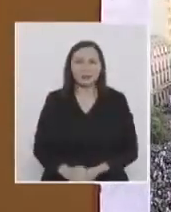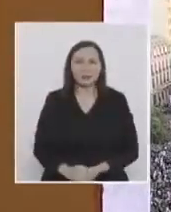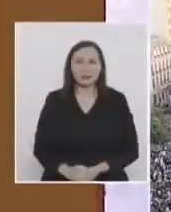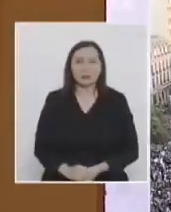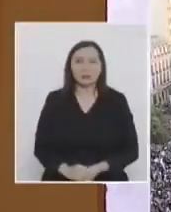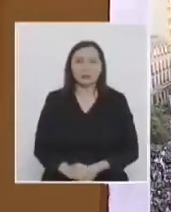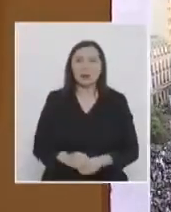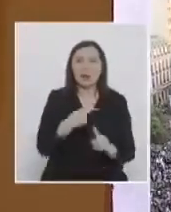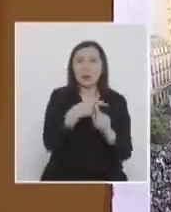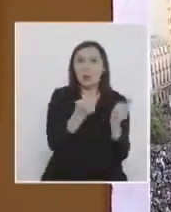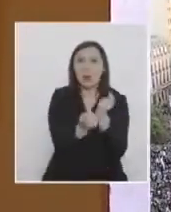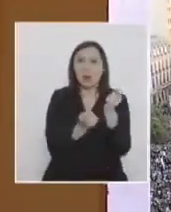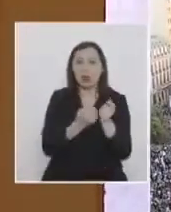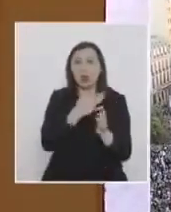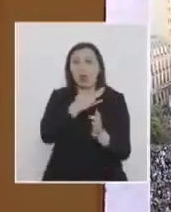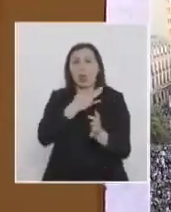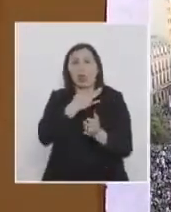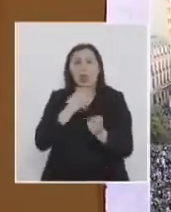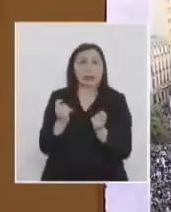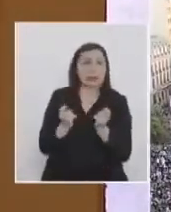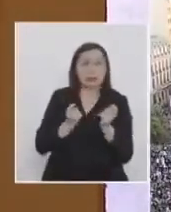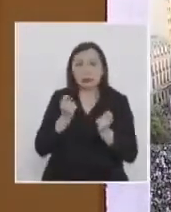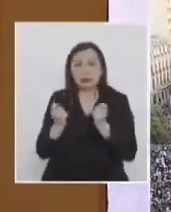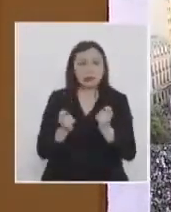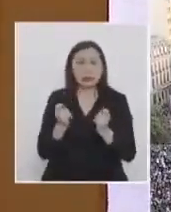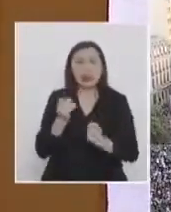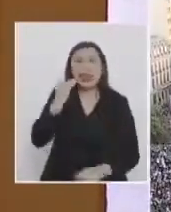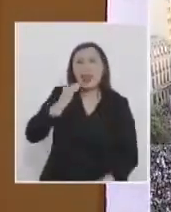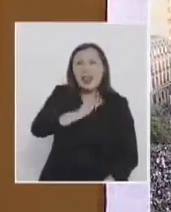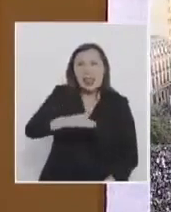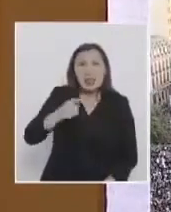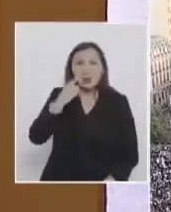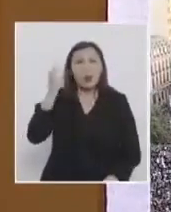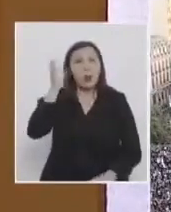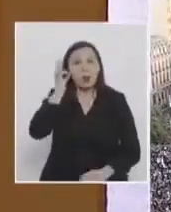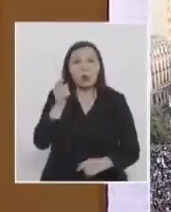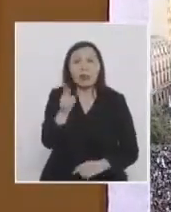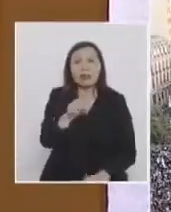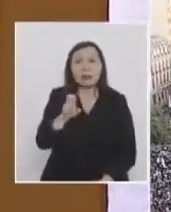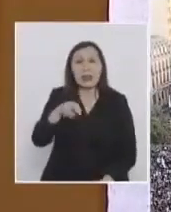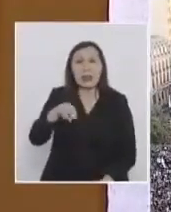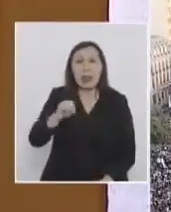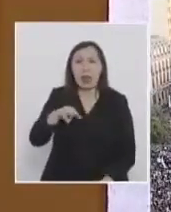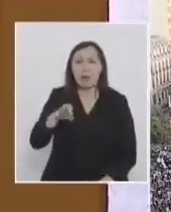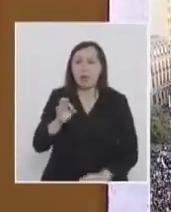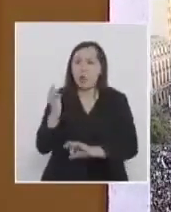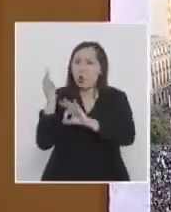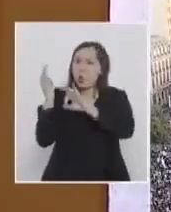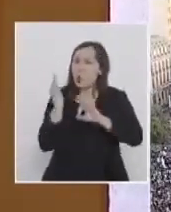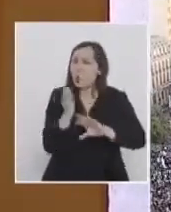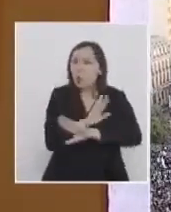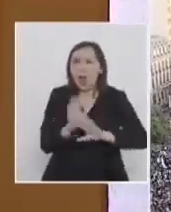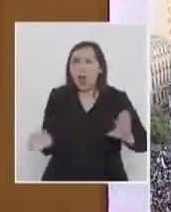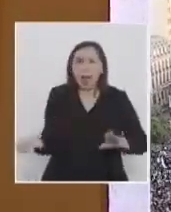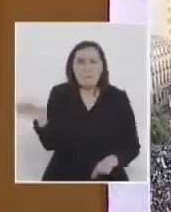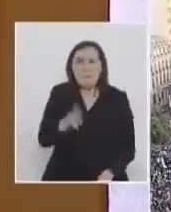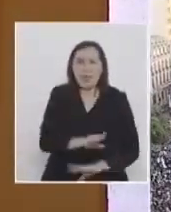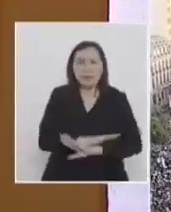Las de la clase media acogotada. Las de los niños y niñas del Sename, nunca más, nunca